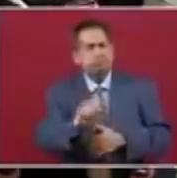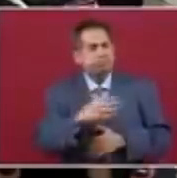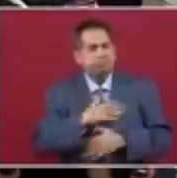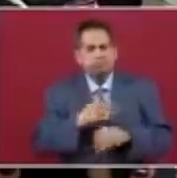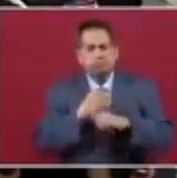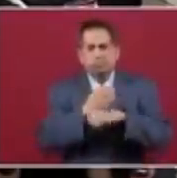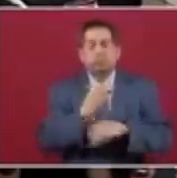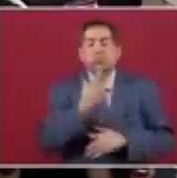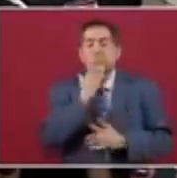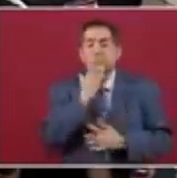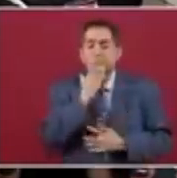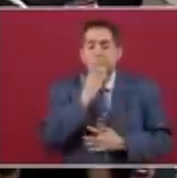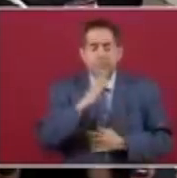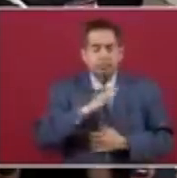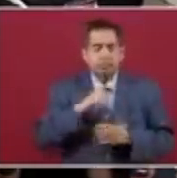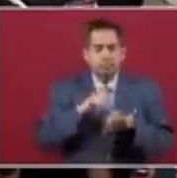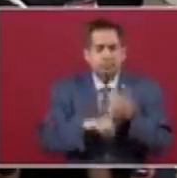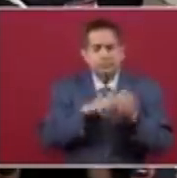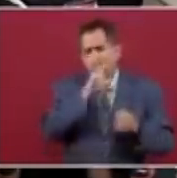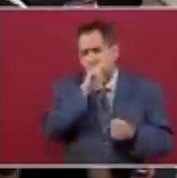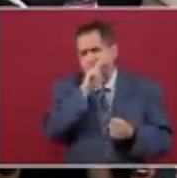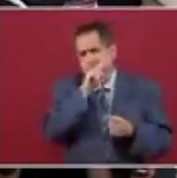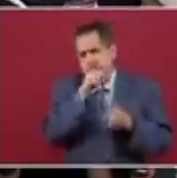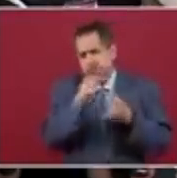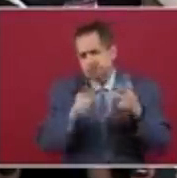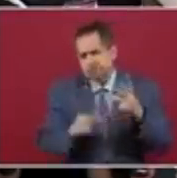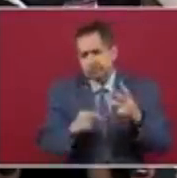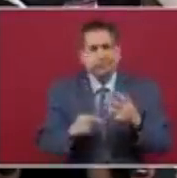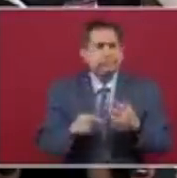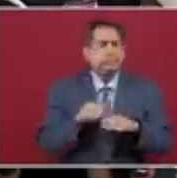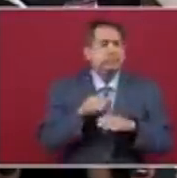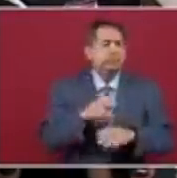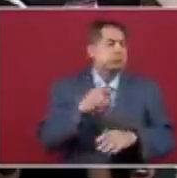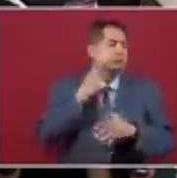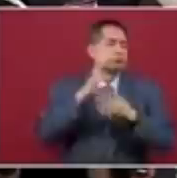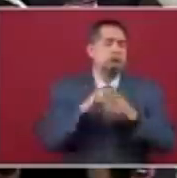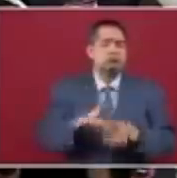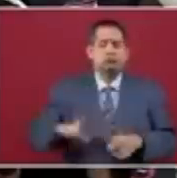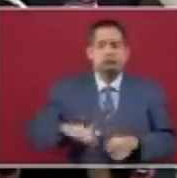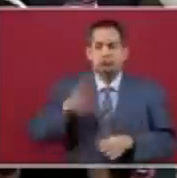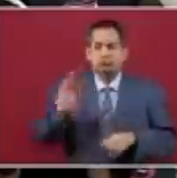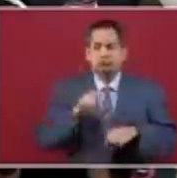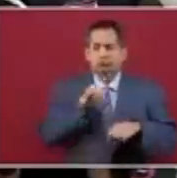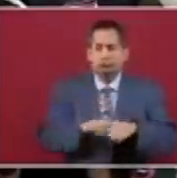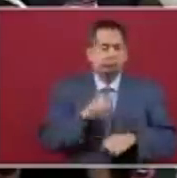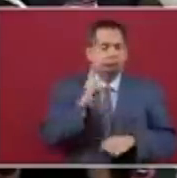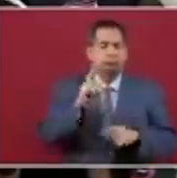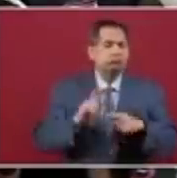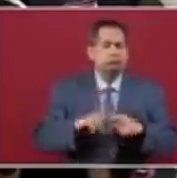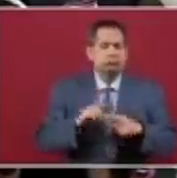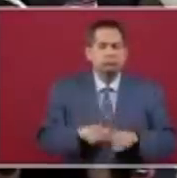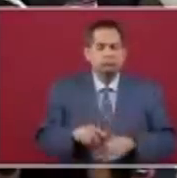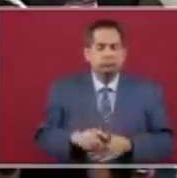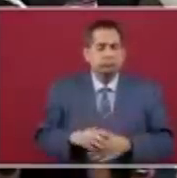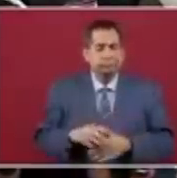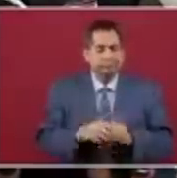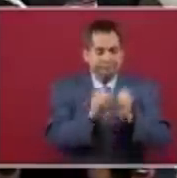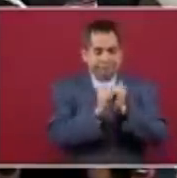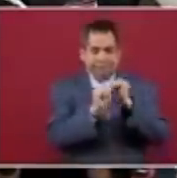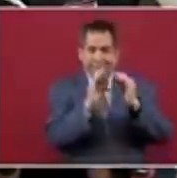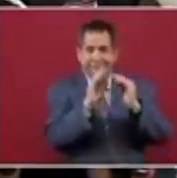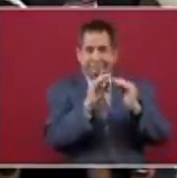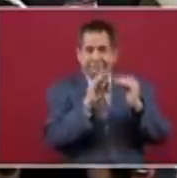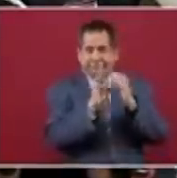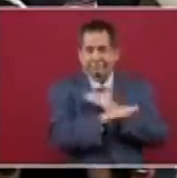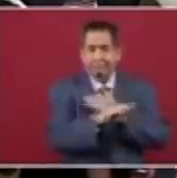Y en Sonora tenemos algunas preocupaciones y planteamientos que tienen que ver con la política del gobierno federal. Uno de ellos es, tenemos la carretera interminable,